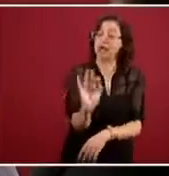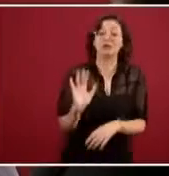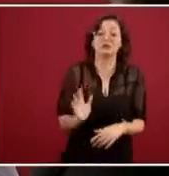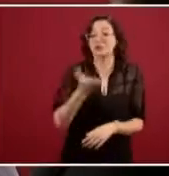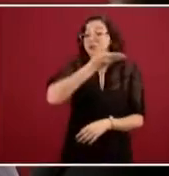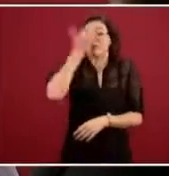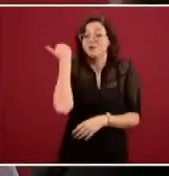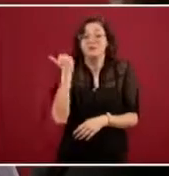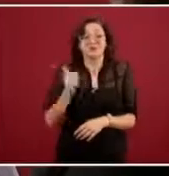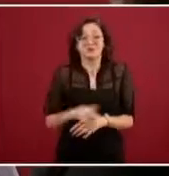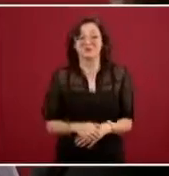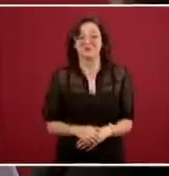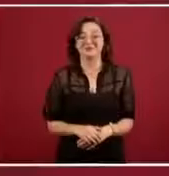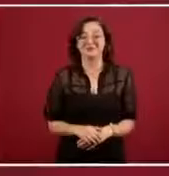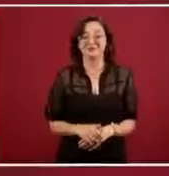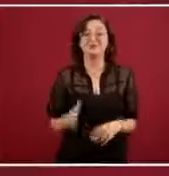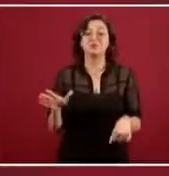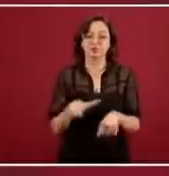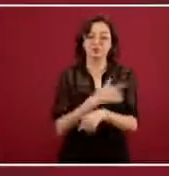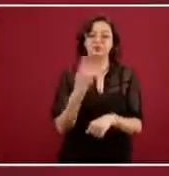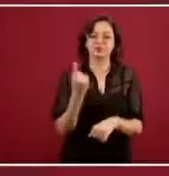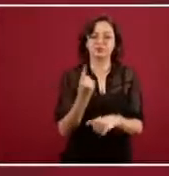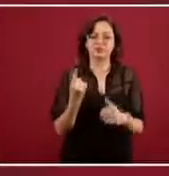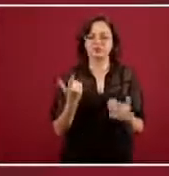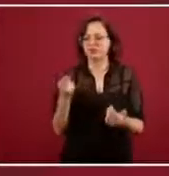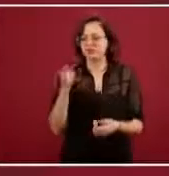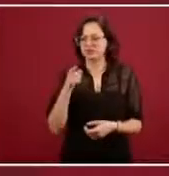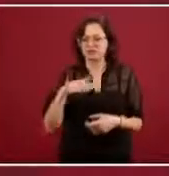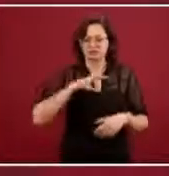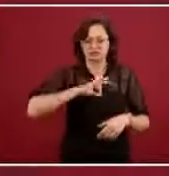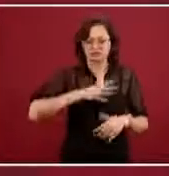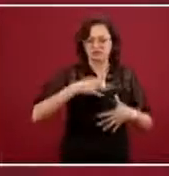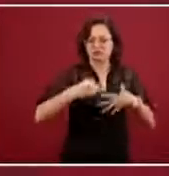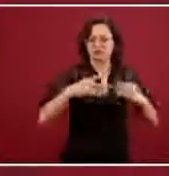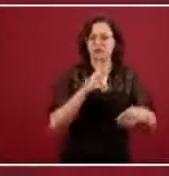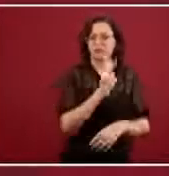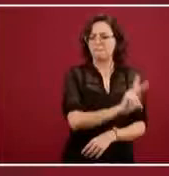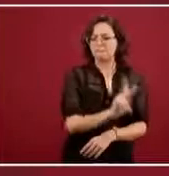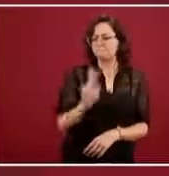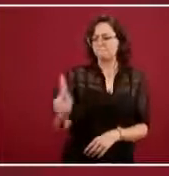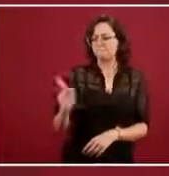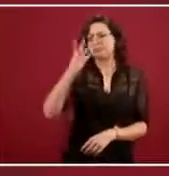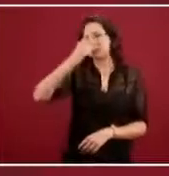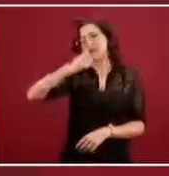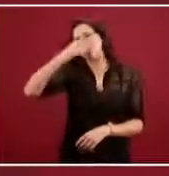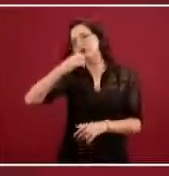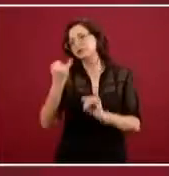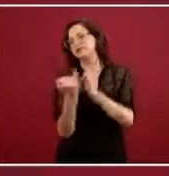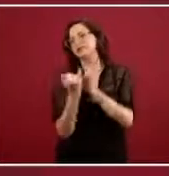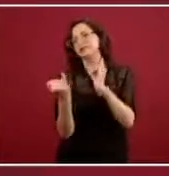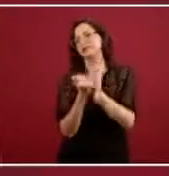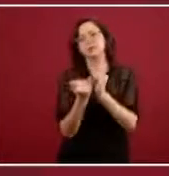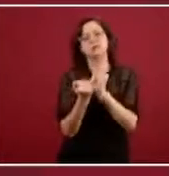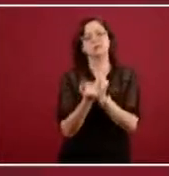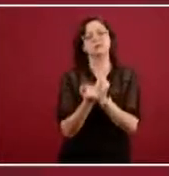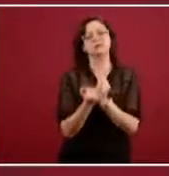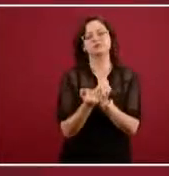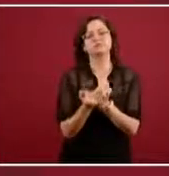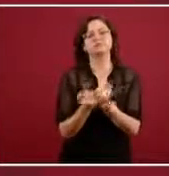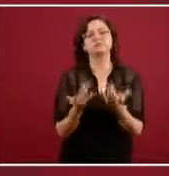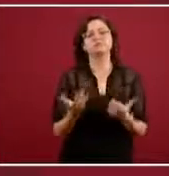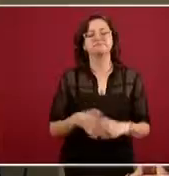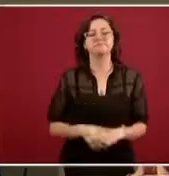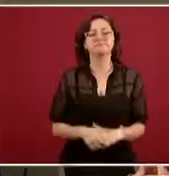descarta por la semejanza que tiene con el mecanismo de transmisión y el tipo de enfermedad que causa con